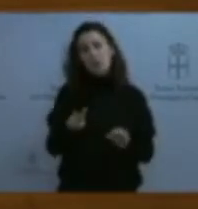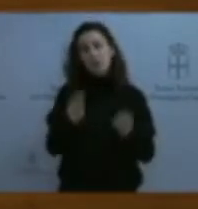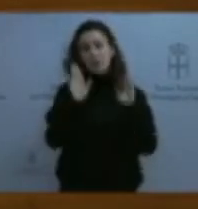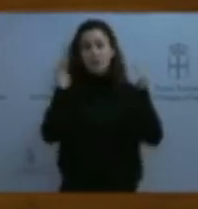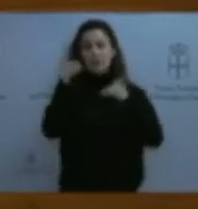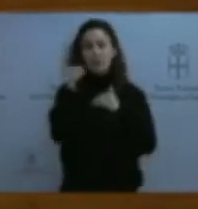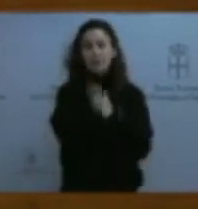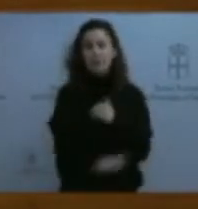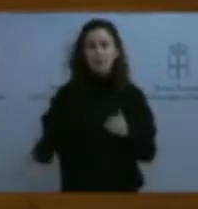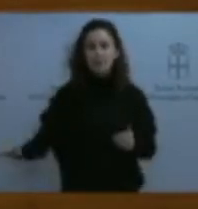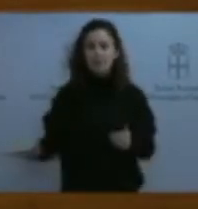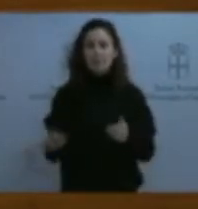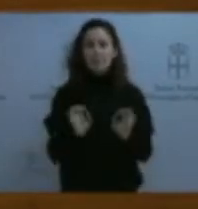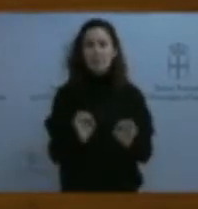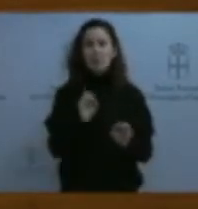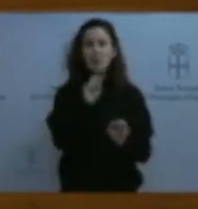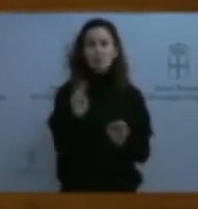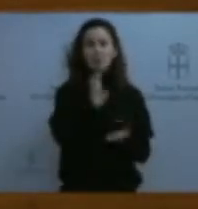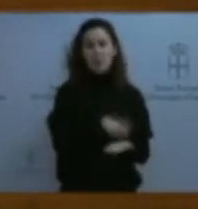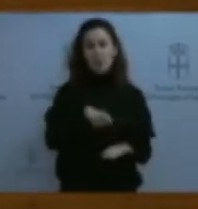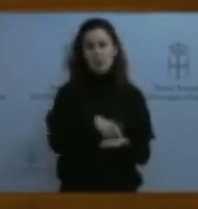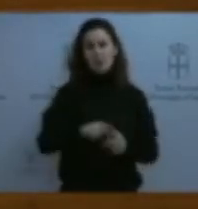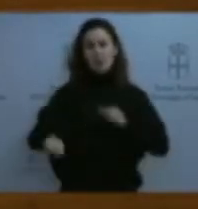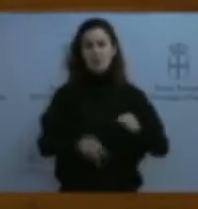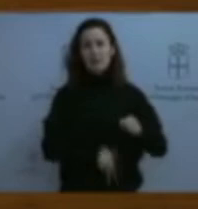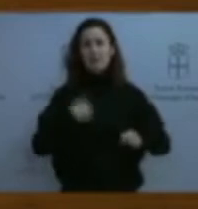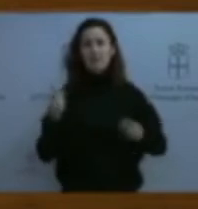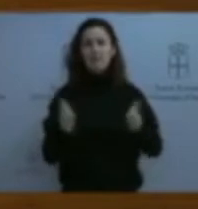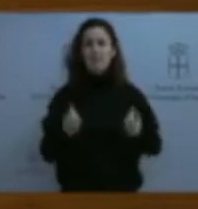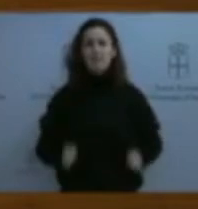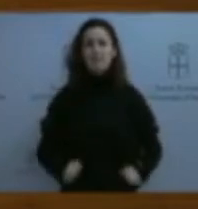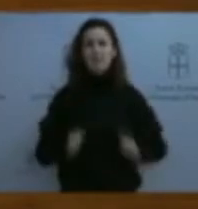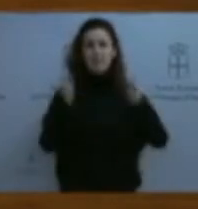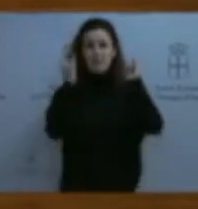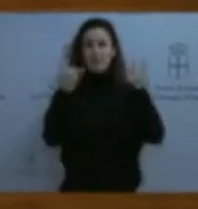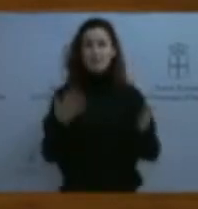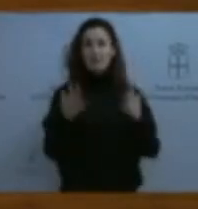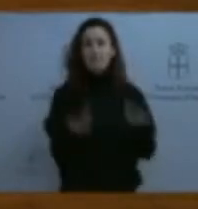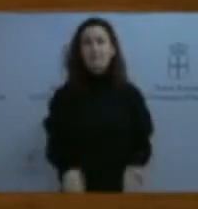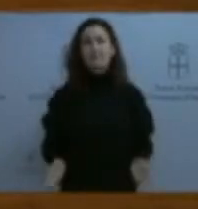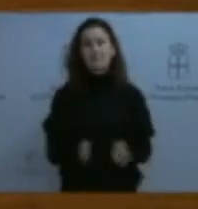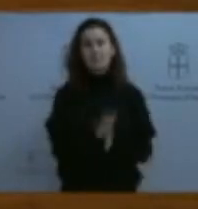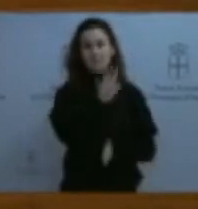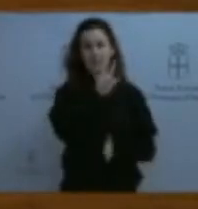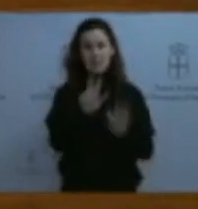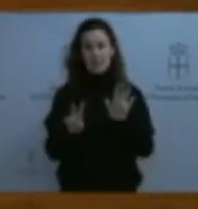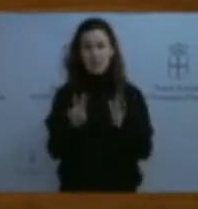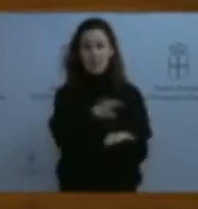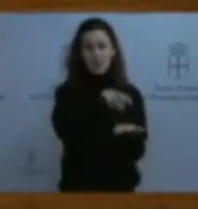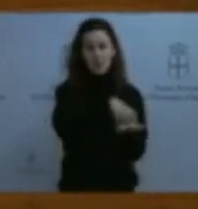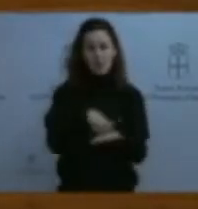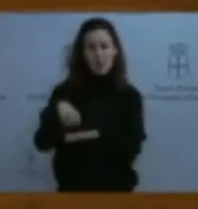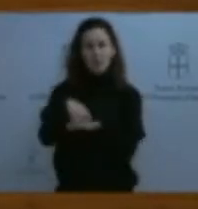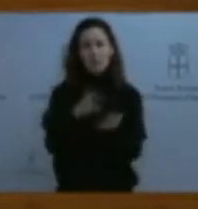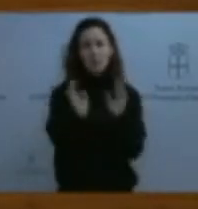Infancia y 2 centros de la Dirección General de Vivienda. En total, 57 centros son los que